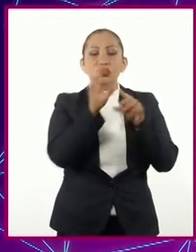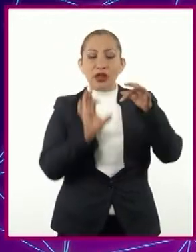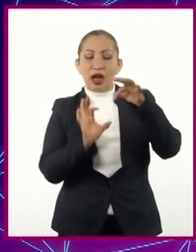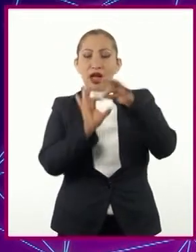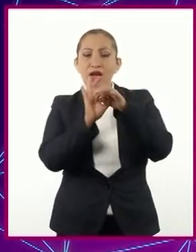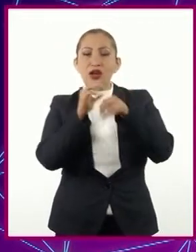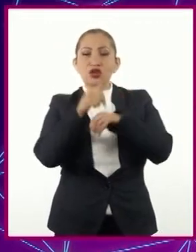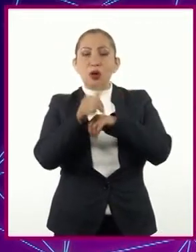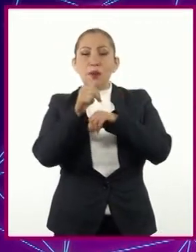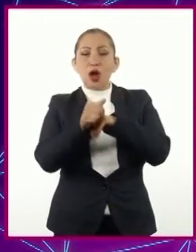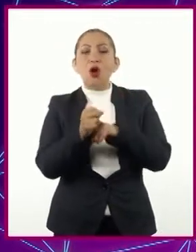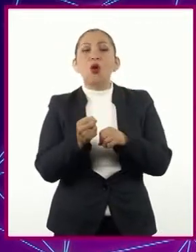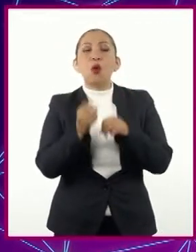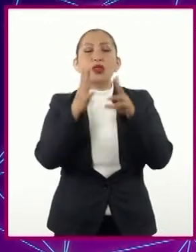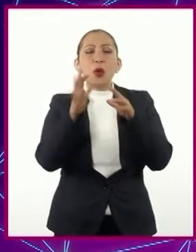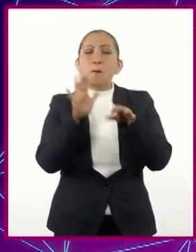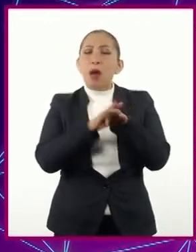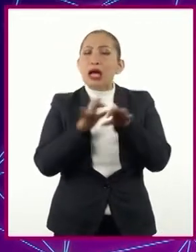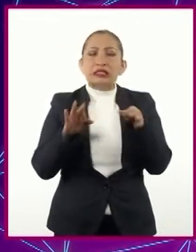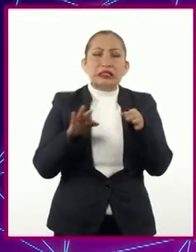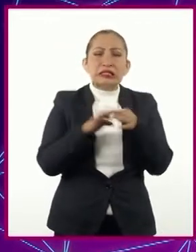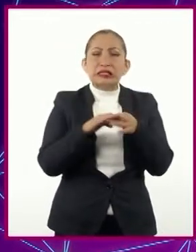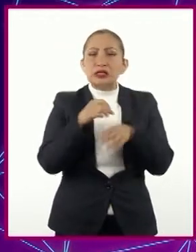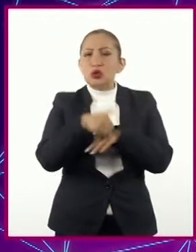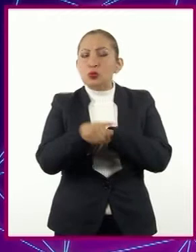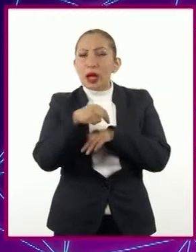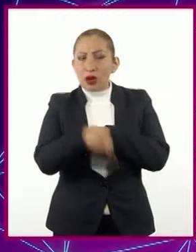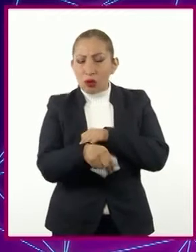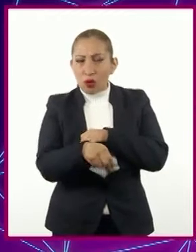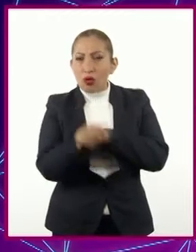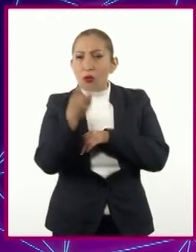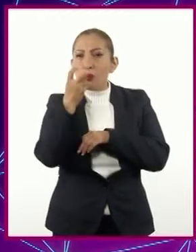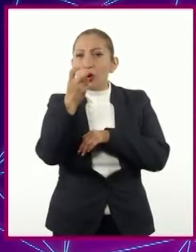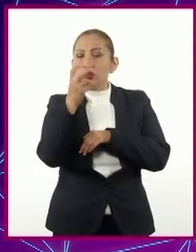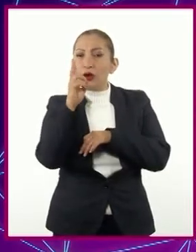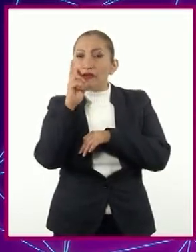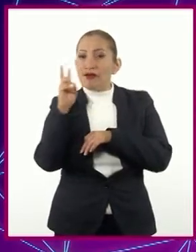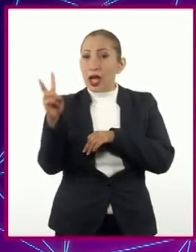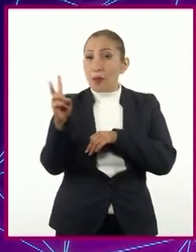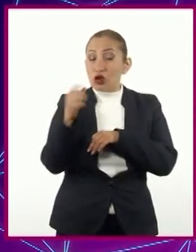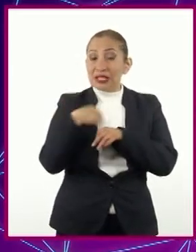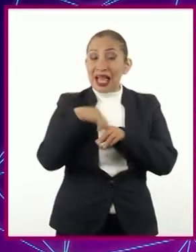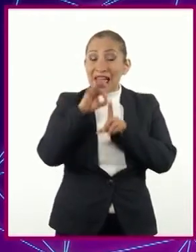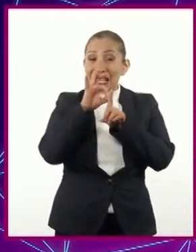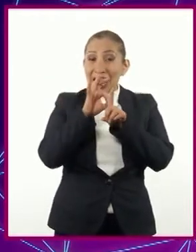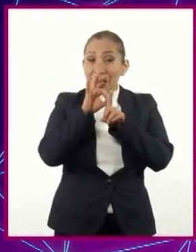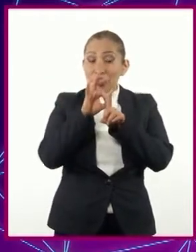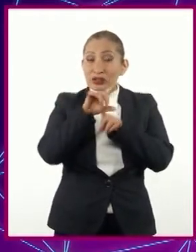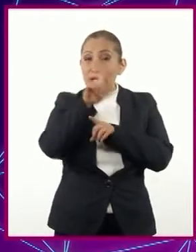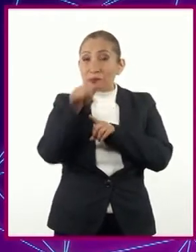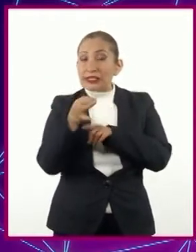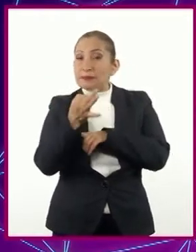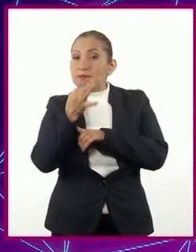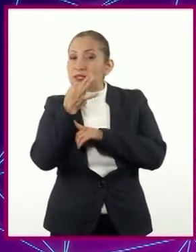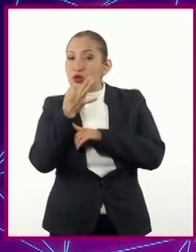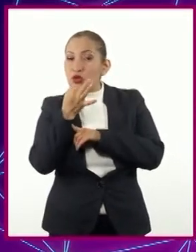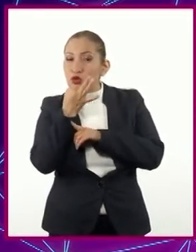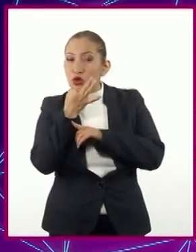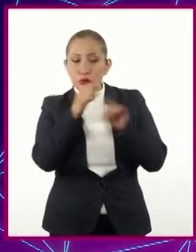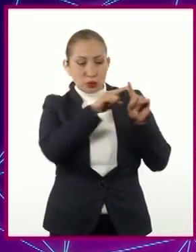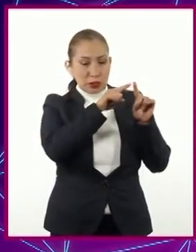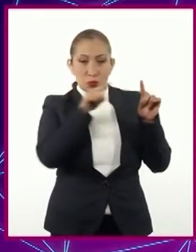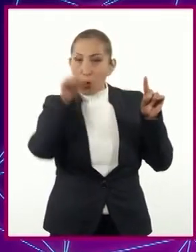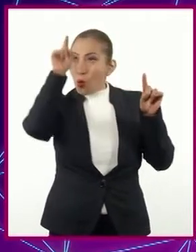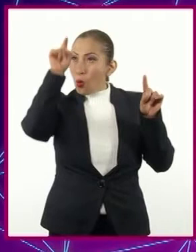el valor o la cantidad más cercana. De este modo, observamos los grados y después los minutos que le